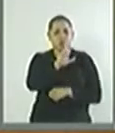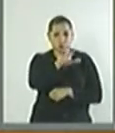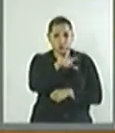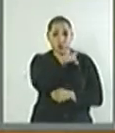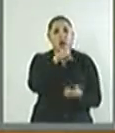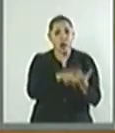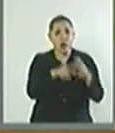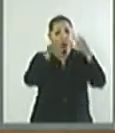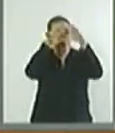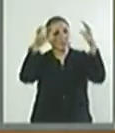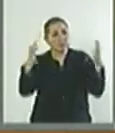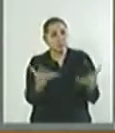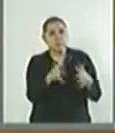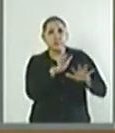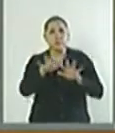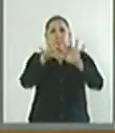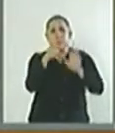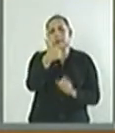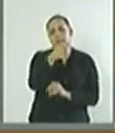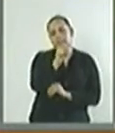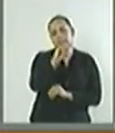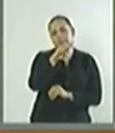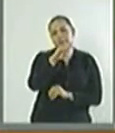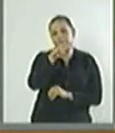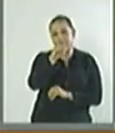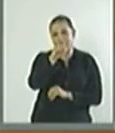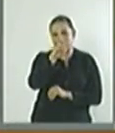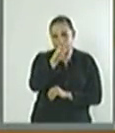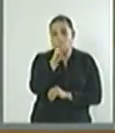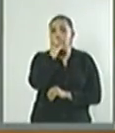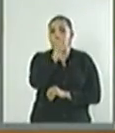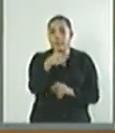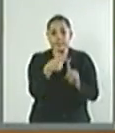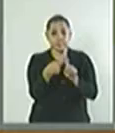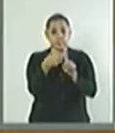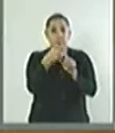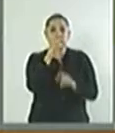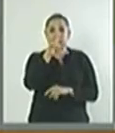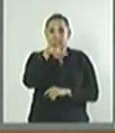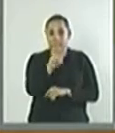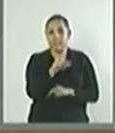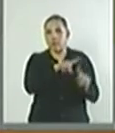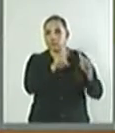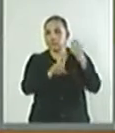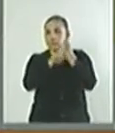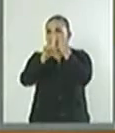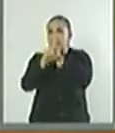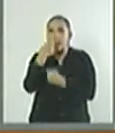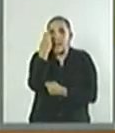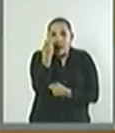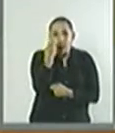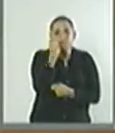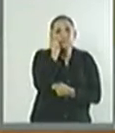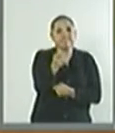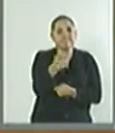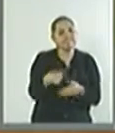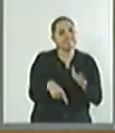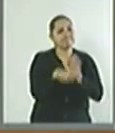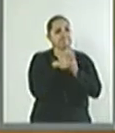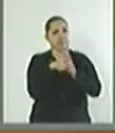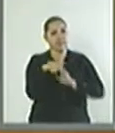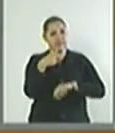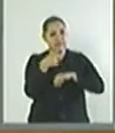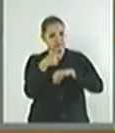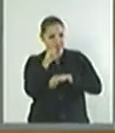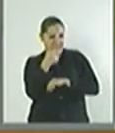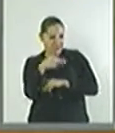de la temperatura a nivel mundial con diversos efectos en el clima y en perjuicio de la salud humana. Y en apoyo a los